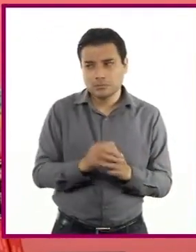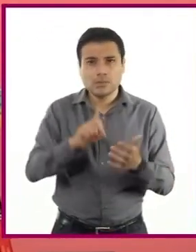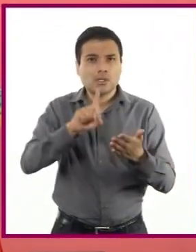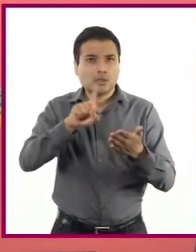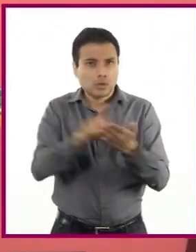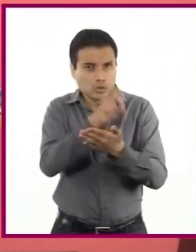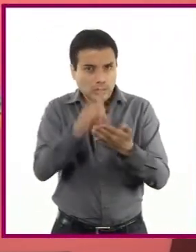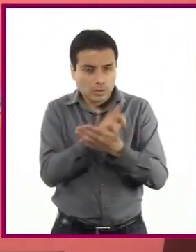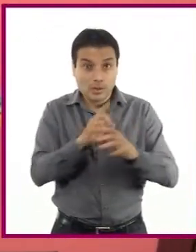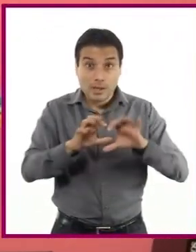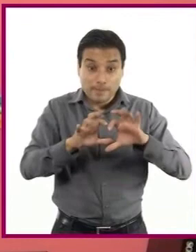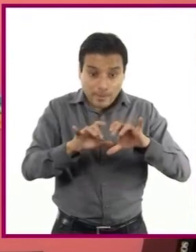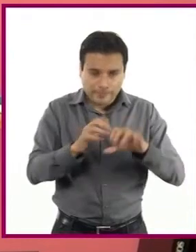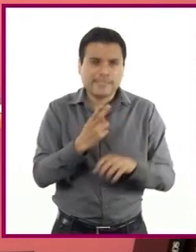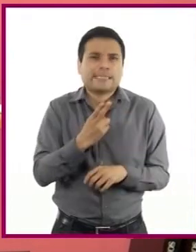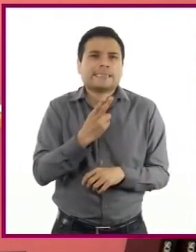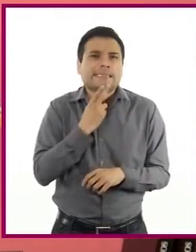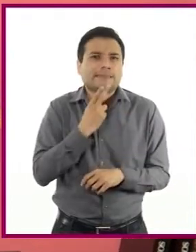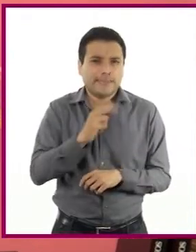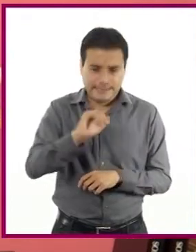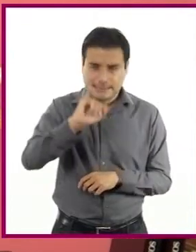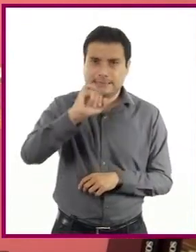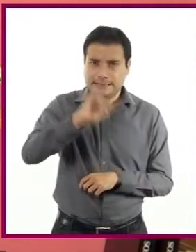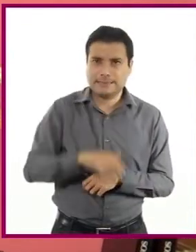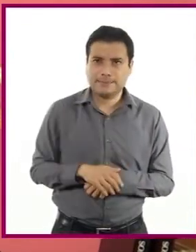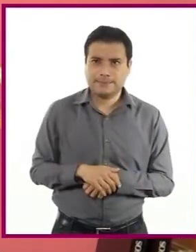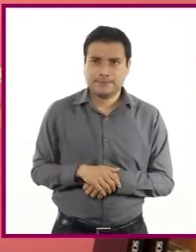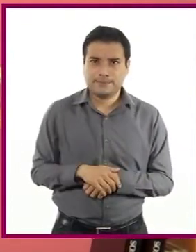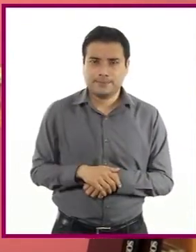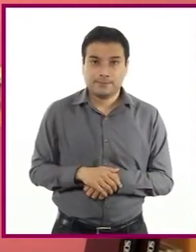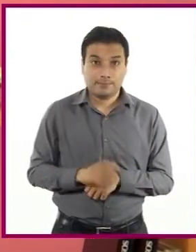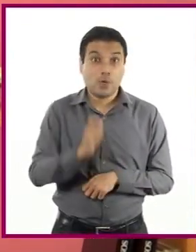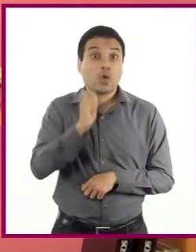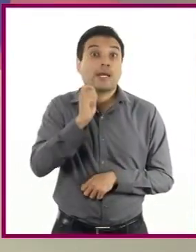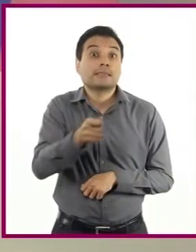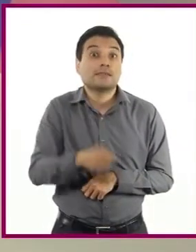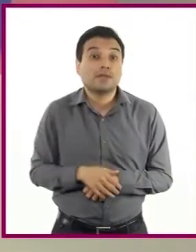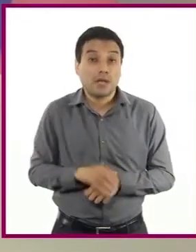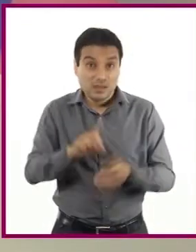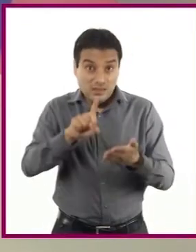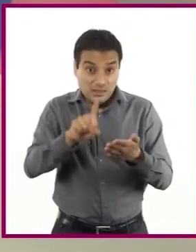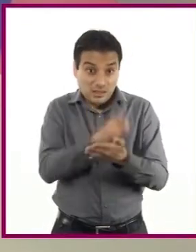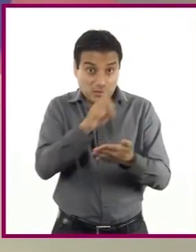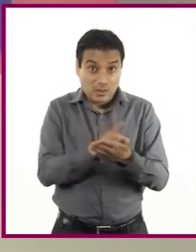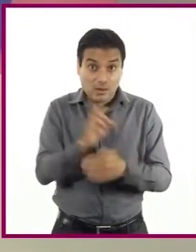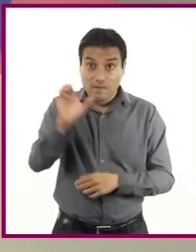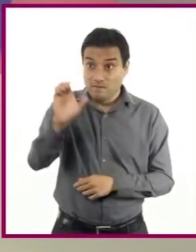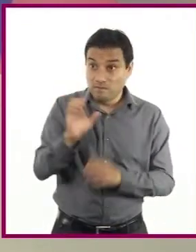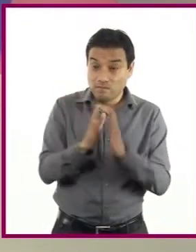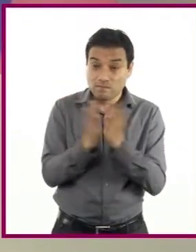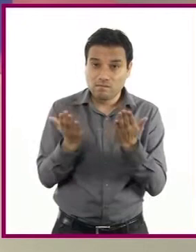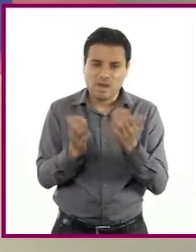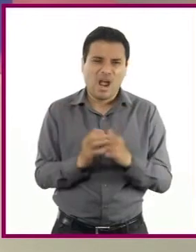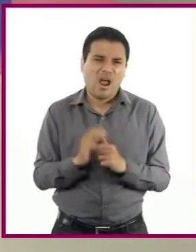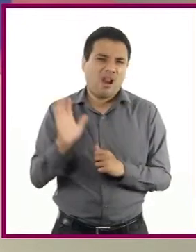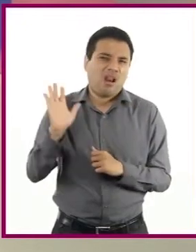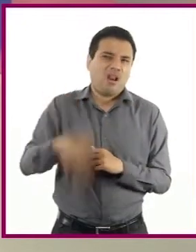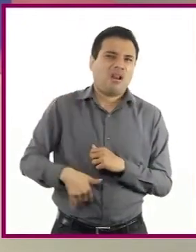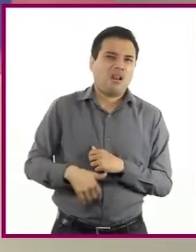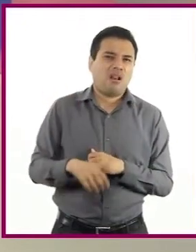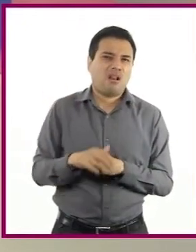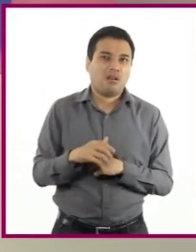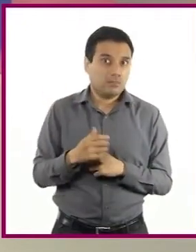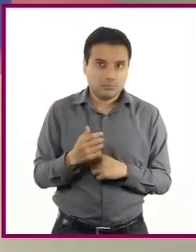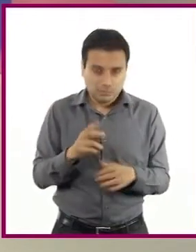diccionarios interactivos son muy útiles y rápidas, pero esto no significa que un diccionario impreso no sea necesario o no sea una buena